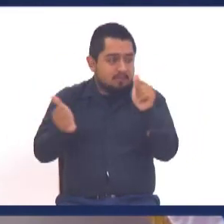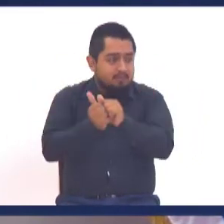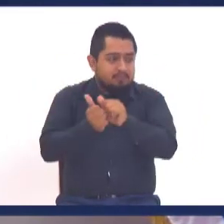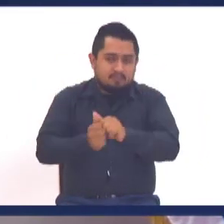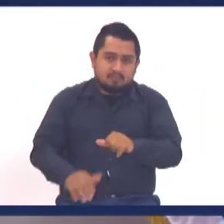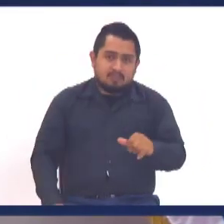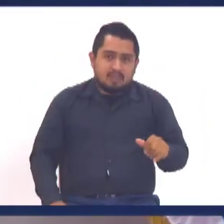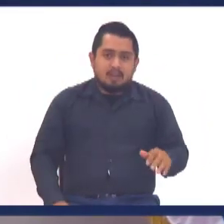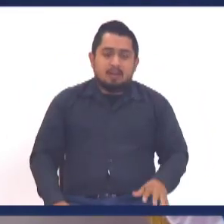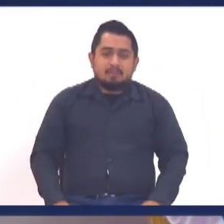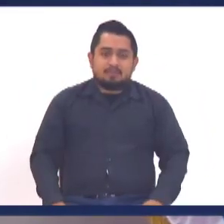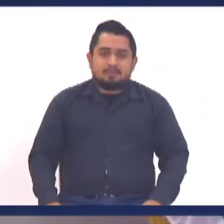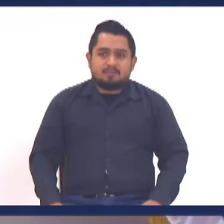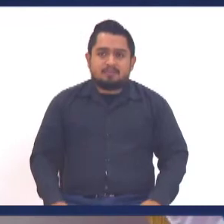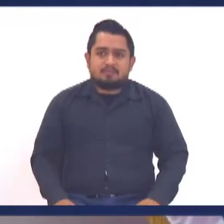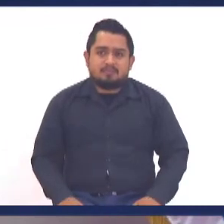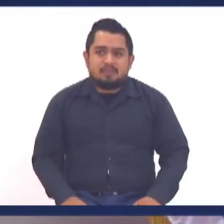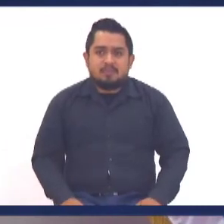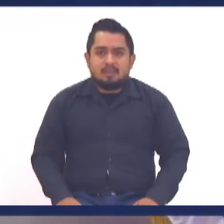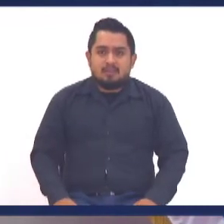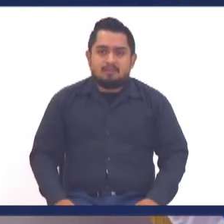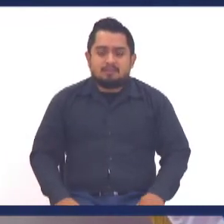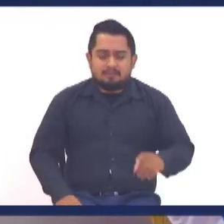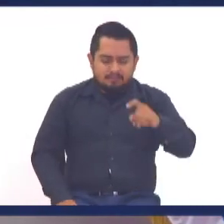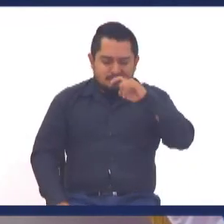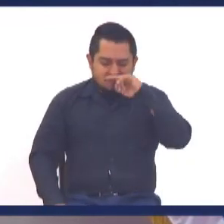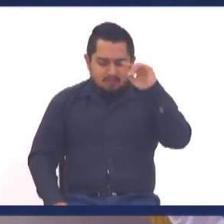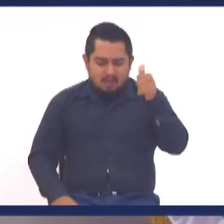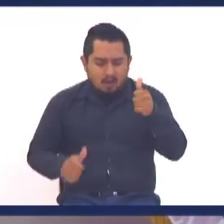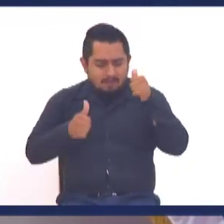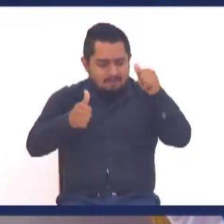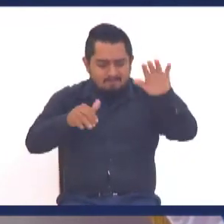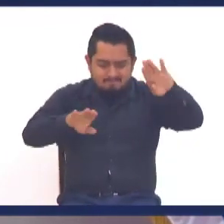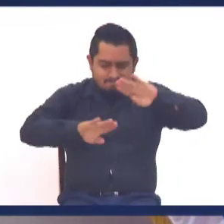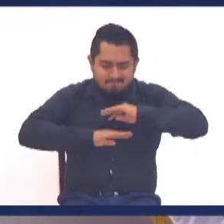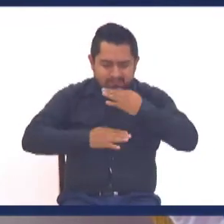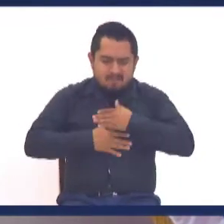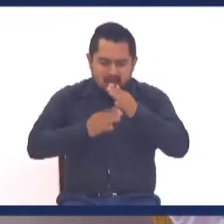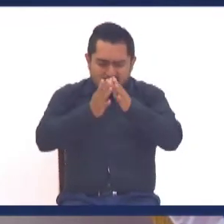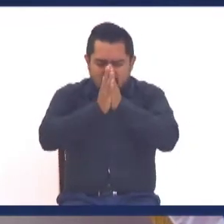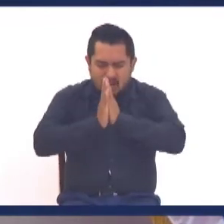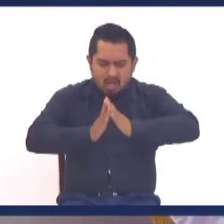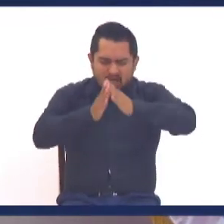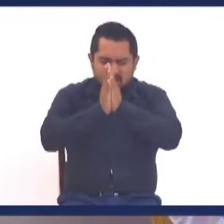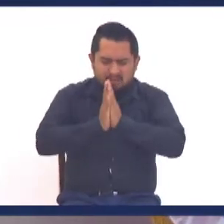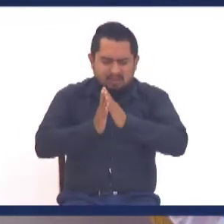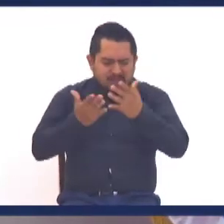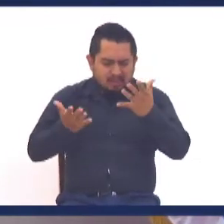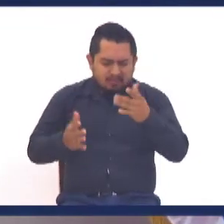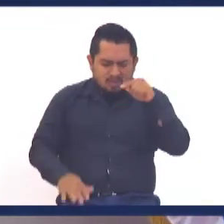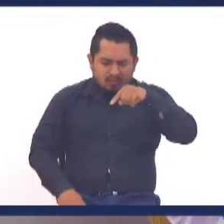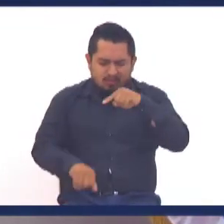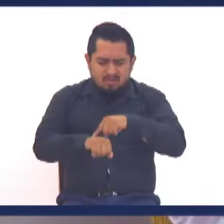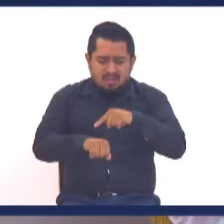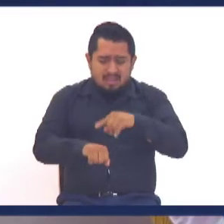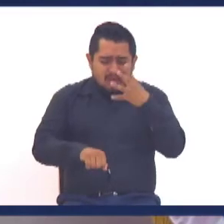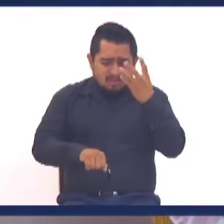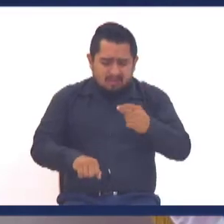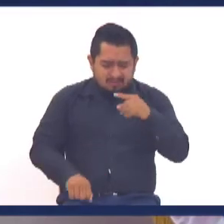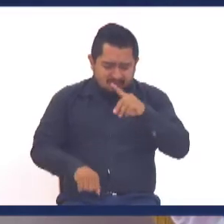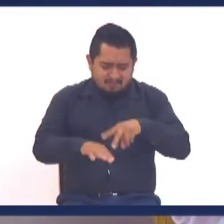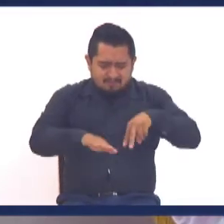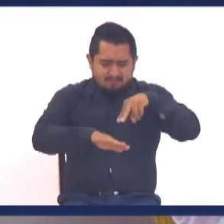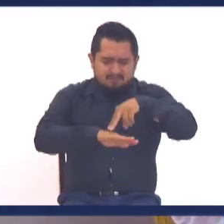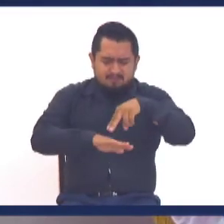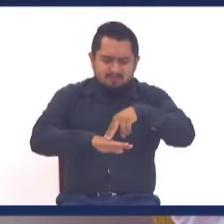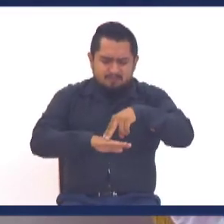vamos a orar señor gloria a cristo padre qué privilegio orar clamar celebrar este día de resurrección